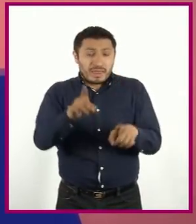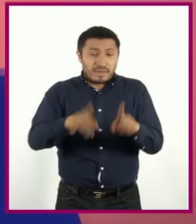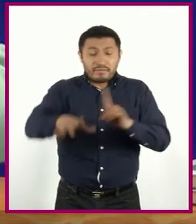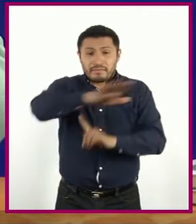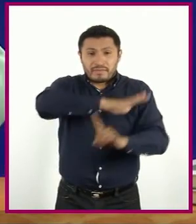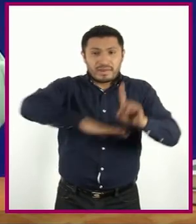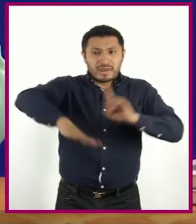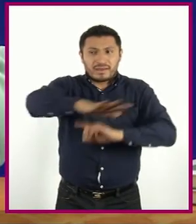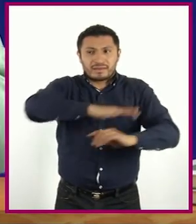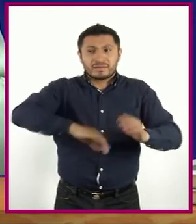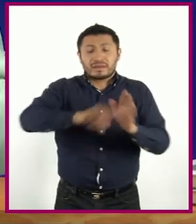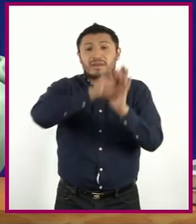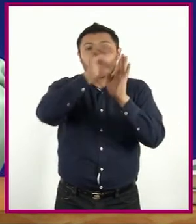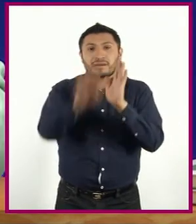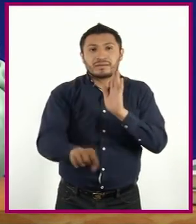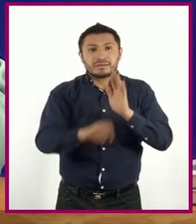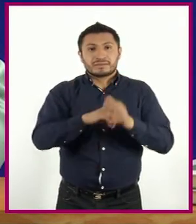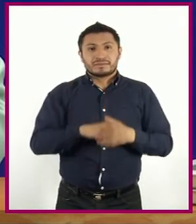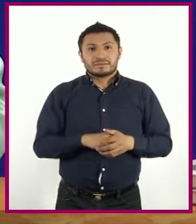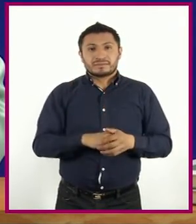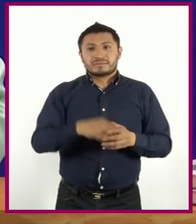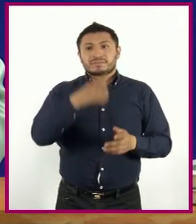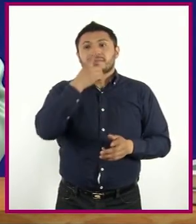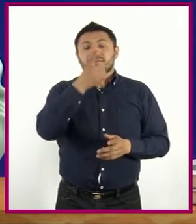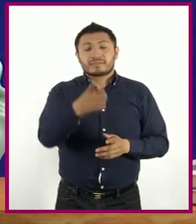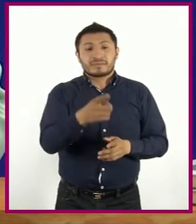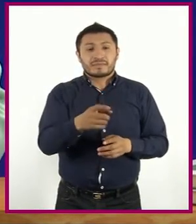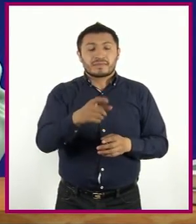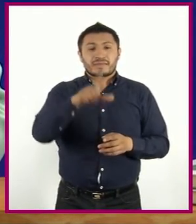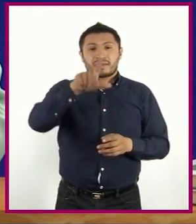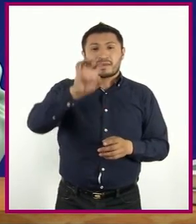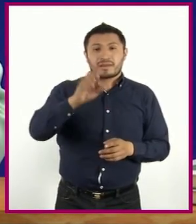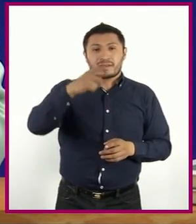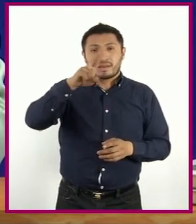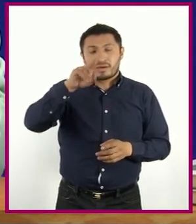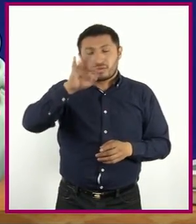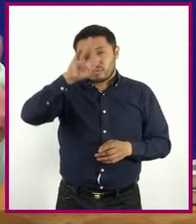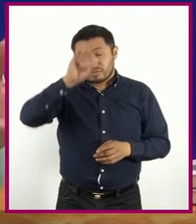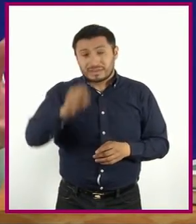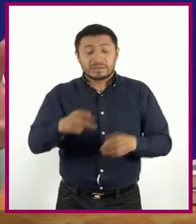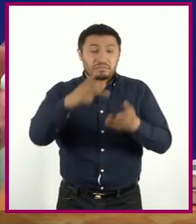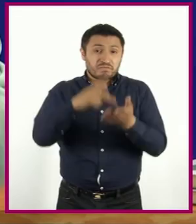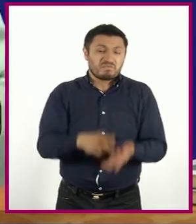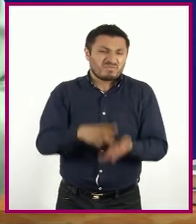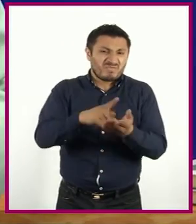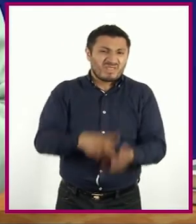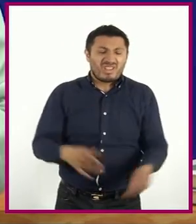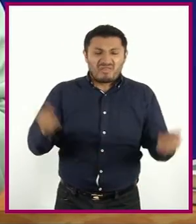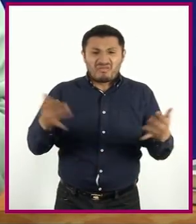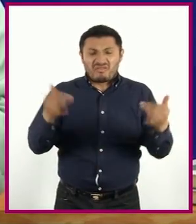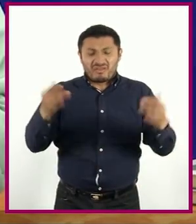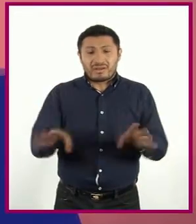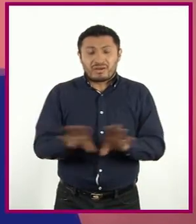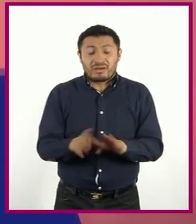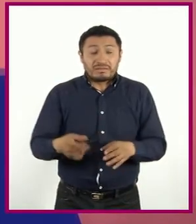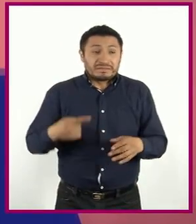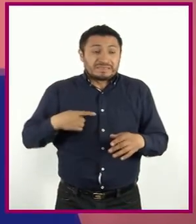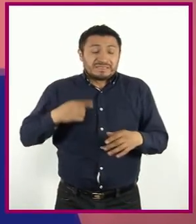contextos. Por ejemplo, decir las legumbres son pesadas, es decir,